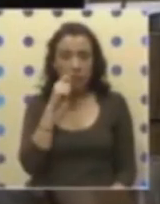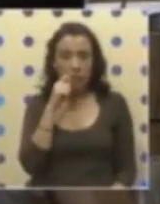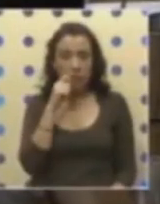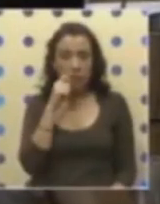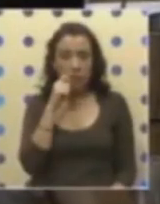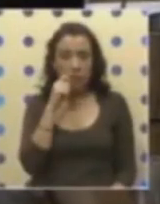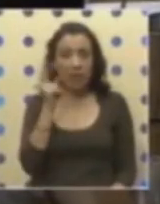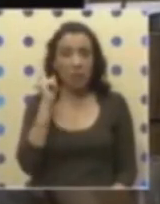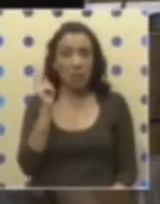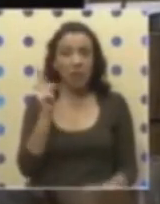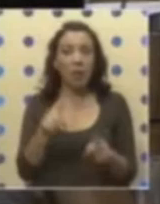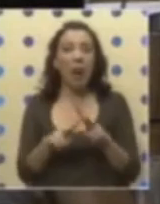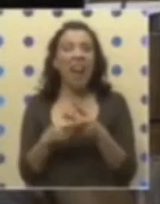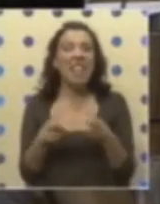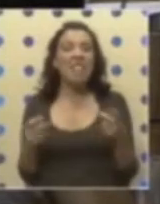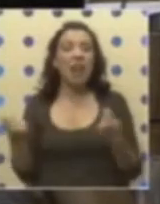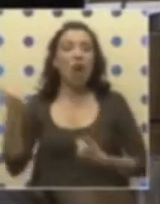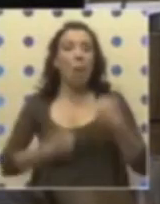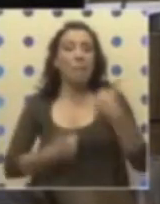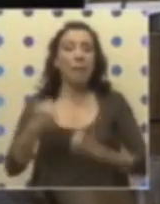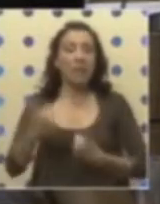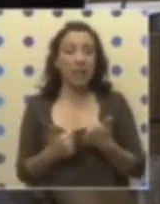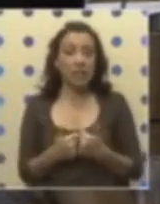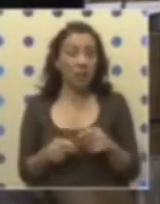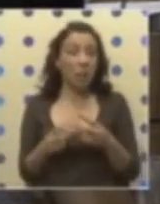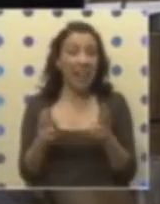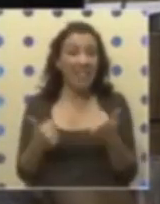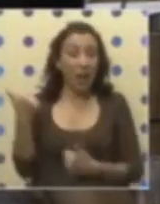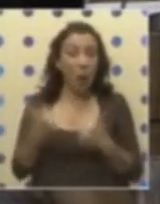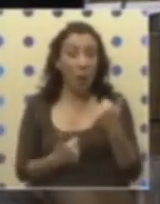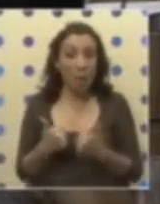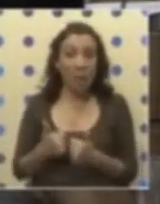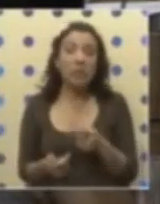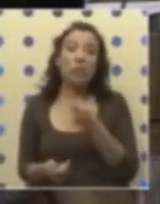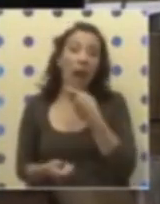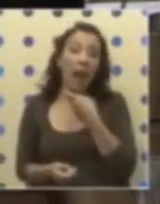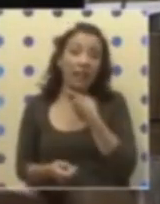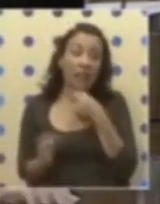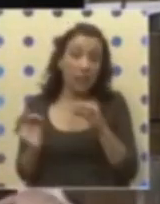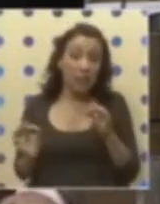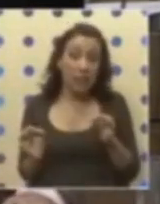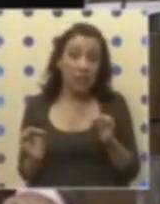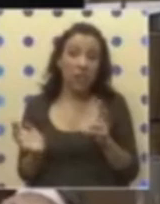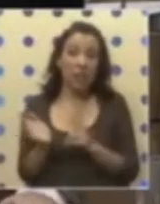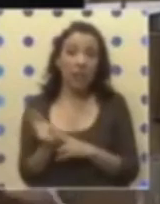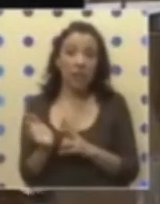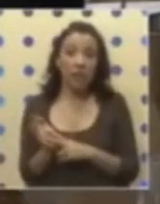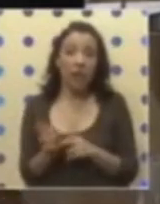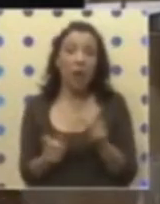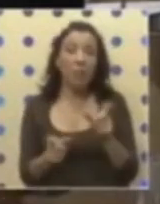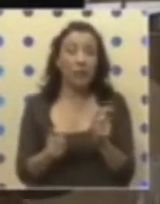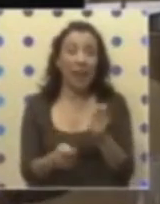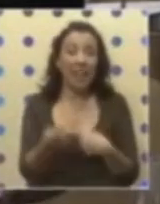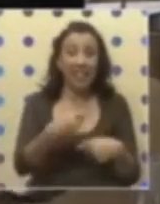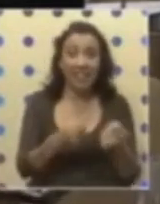impedir el ejercicio de la libre competencia. Y el ejercicio de la libre competencia es lo que garantiza que efectivamente los productores